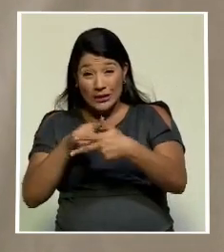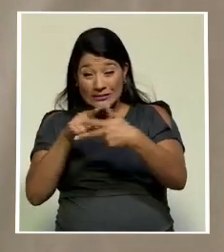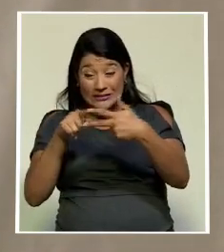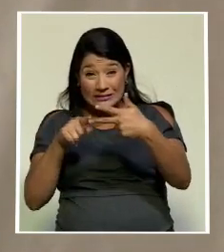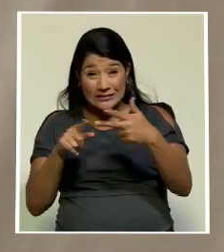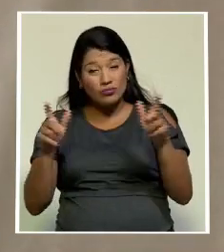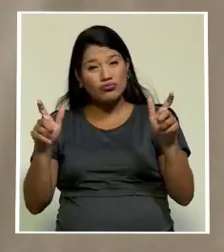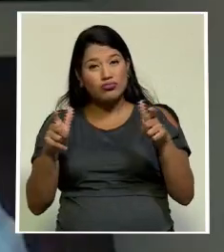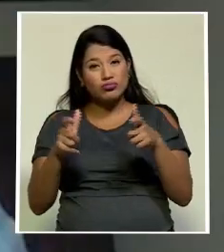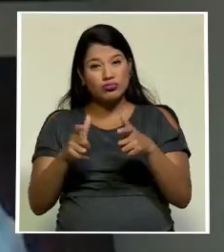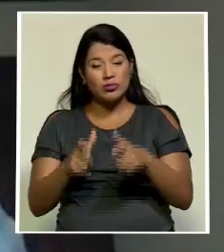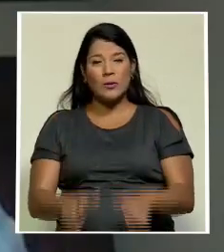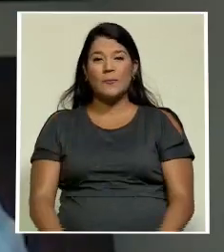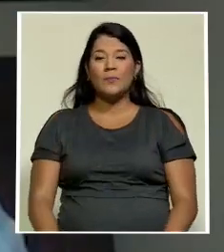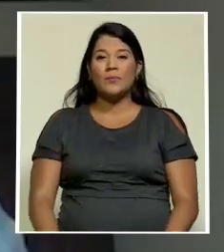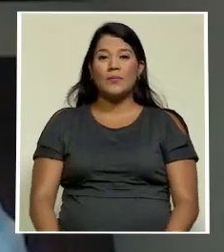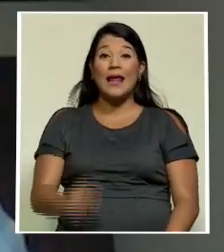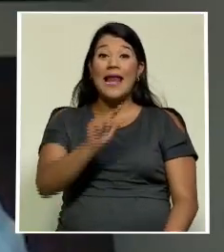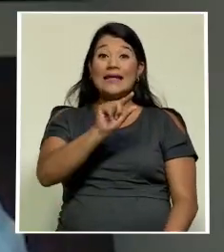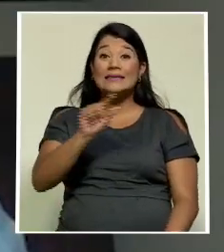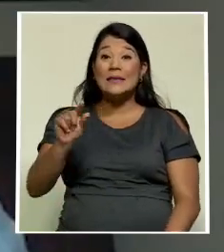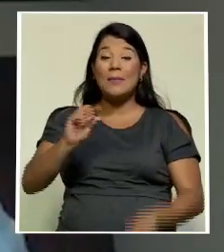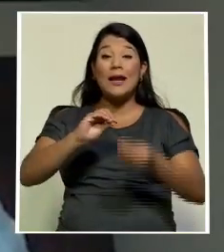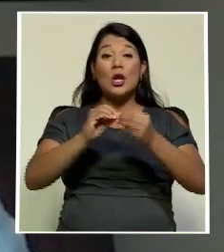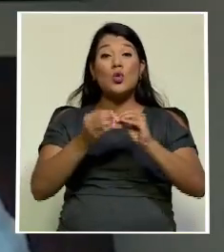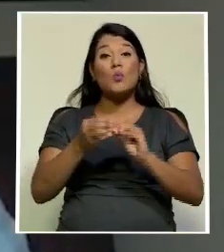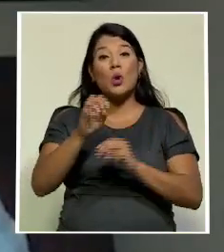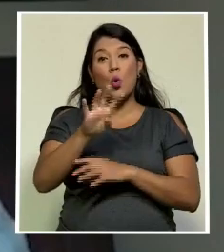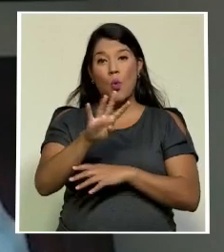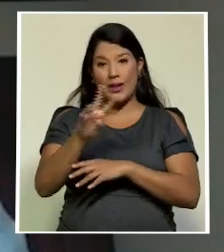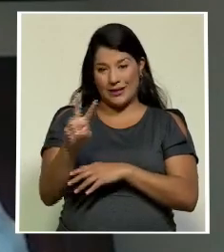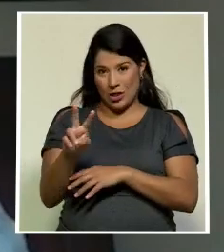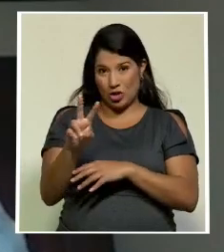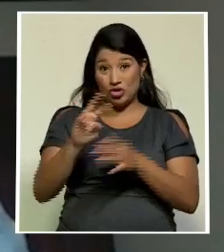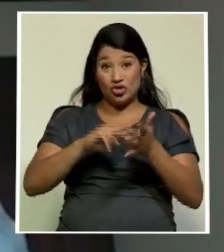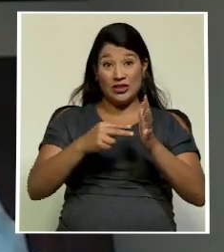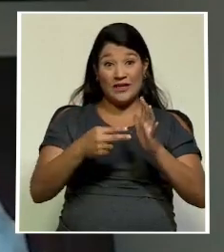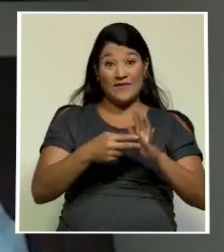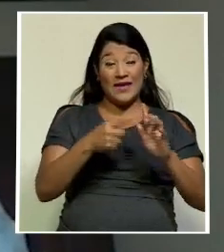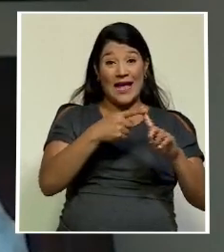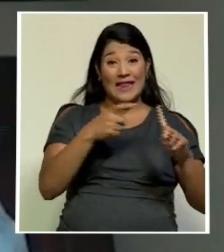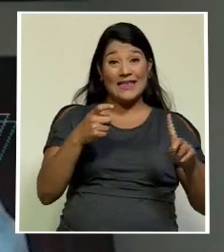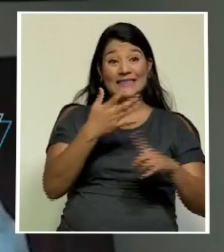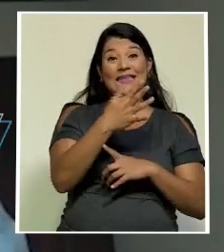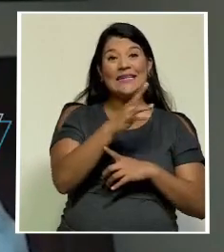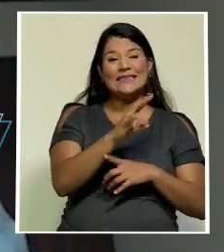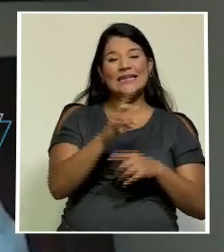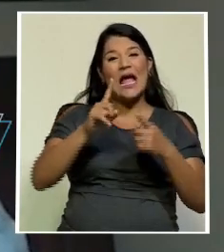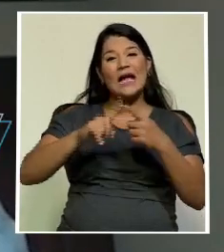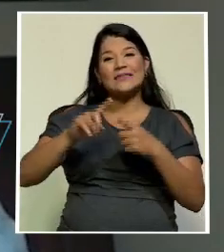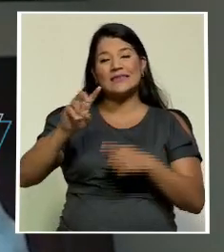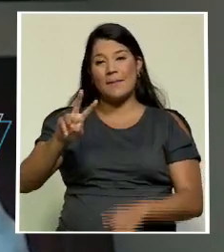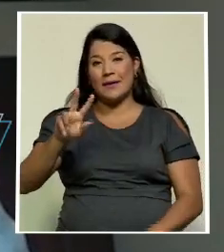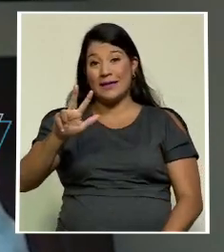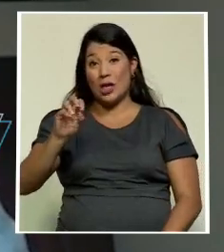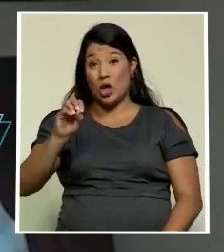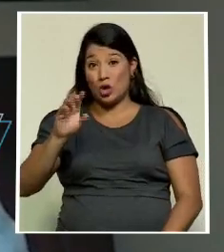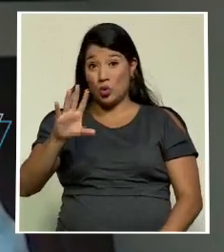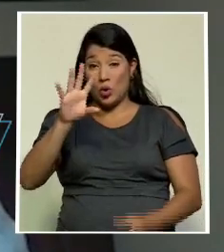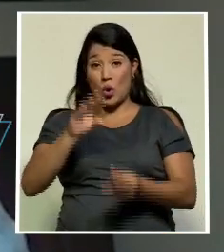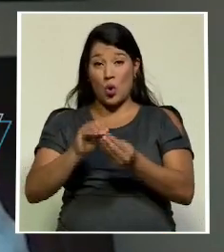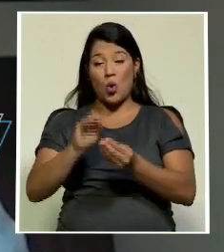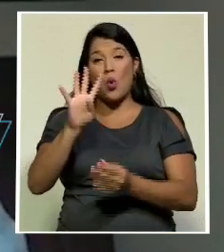42. Semana epidemiológica 42, que abarcó del 17 al 23 de octubre, registró